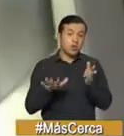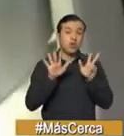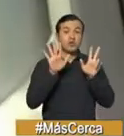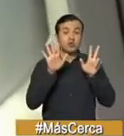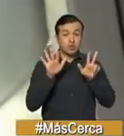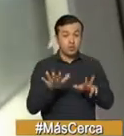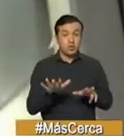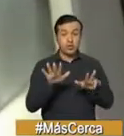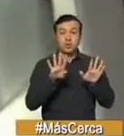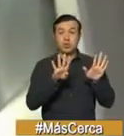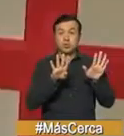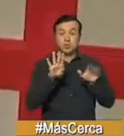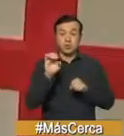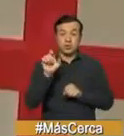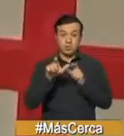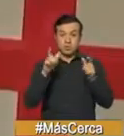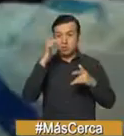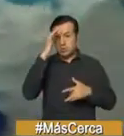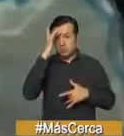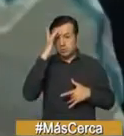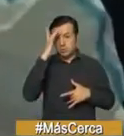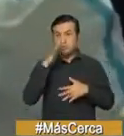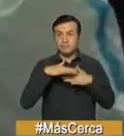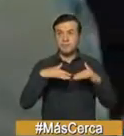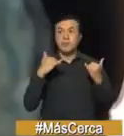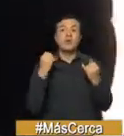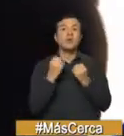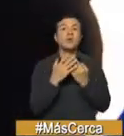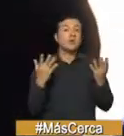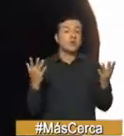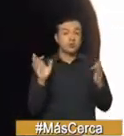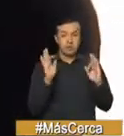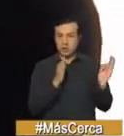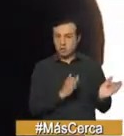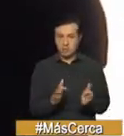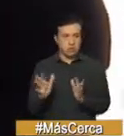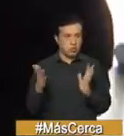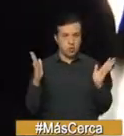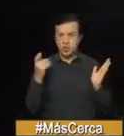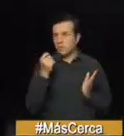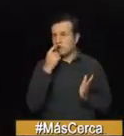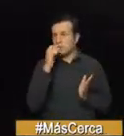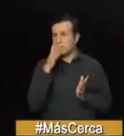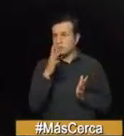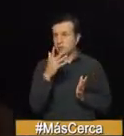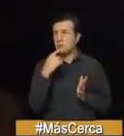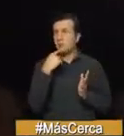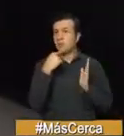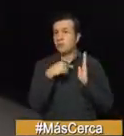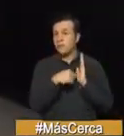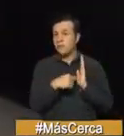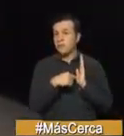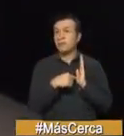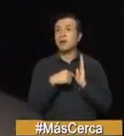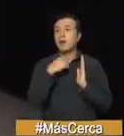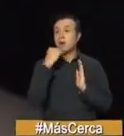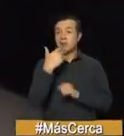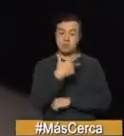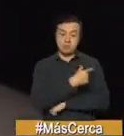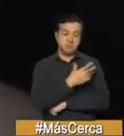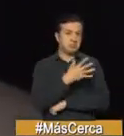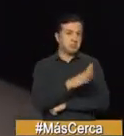908 personas infectadas no hay un tratamiento médico así como tampoco hay una vacuna